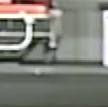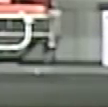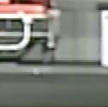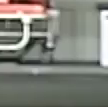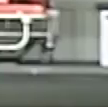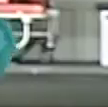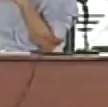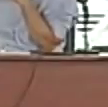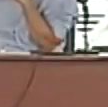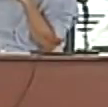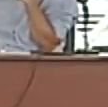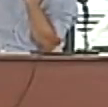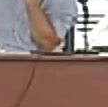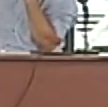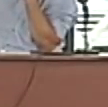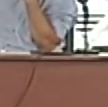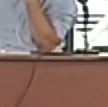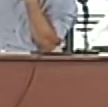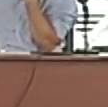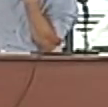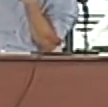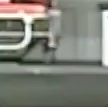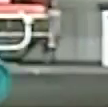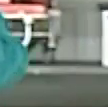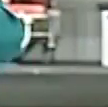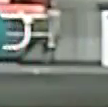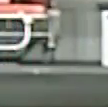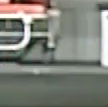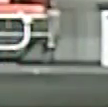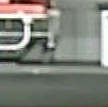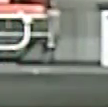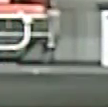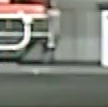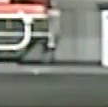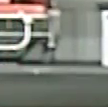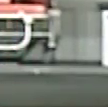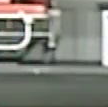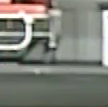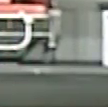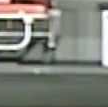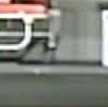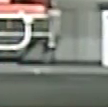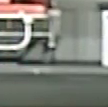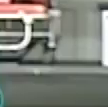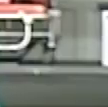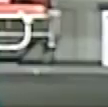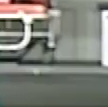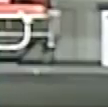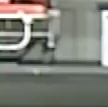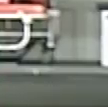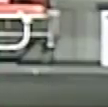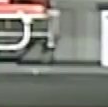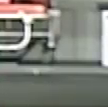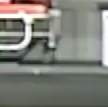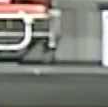porque debemos arrancar hoy una jornada mundial de denuncia de la persecución financiera contra Venezuela.